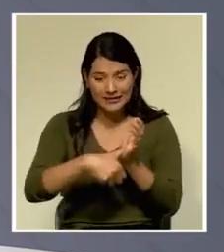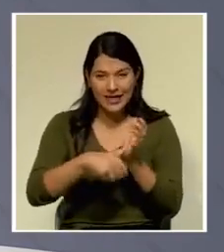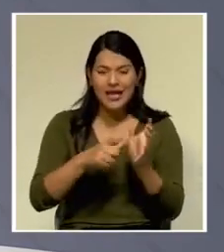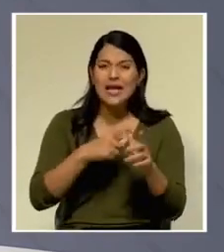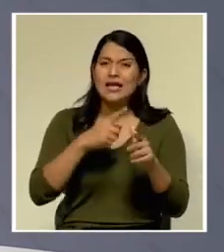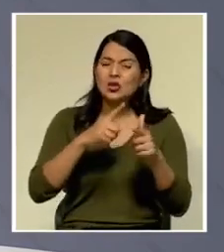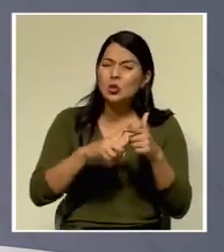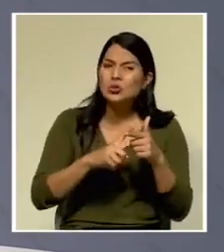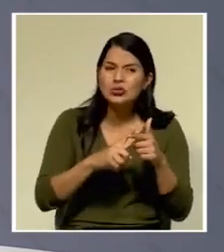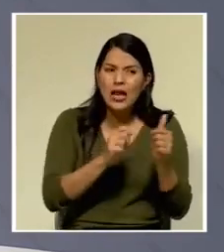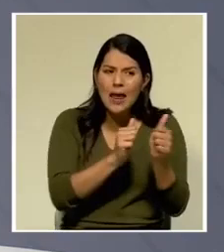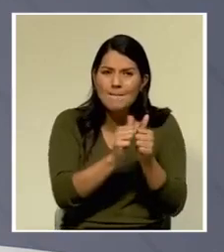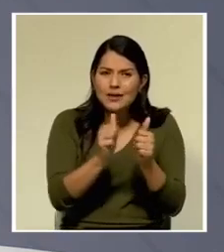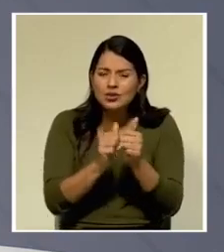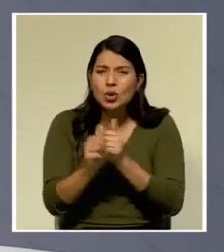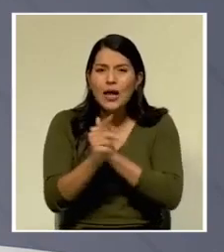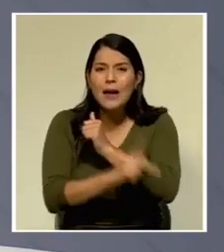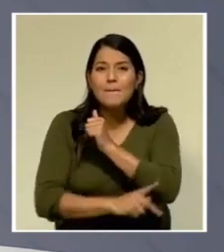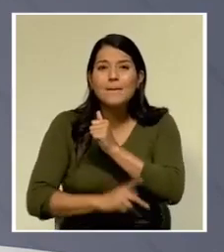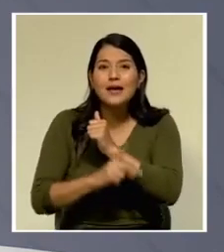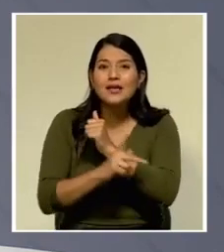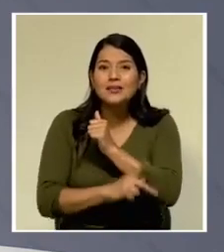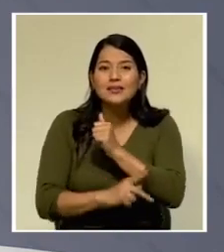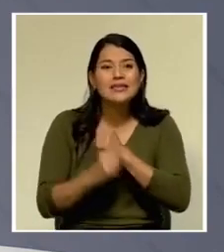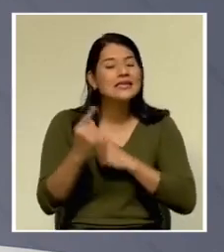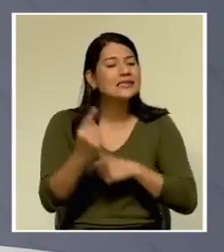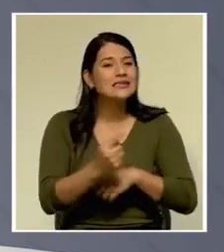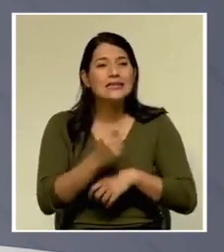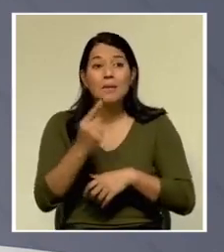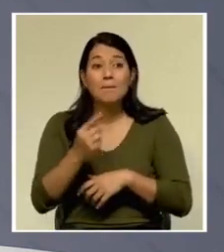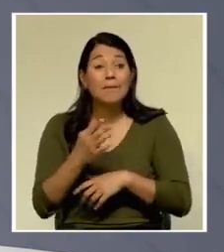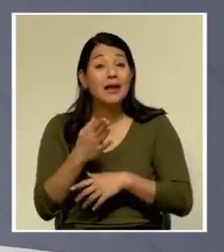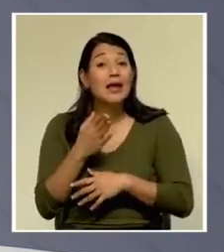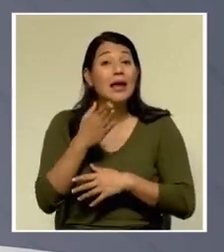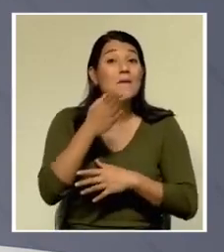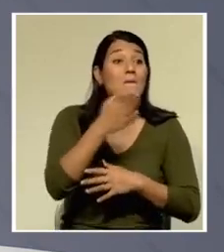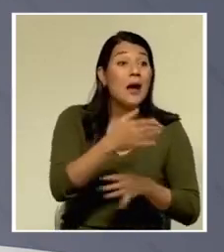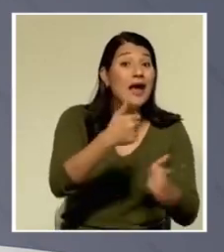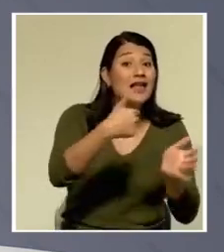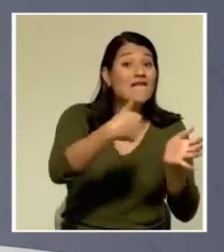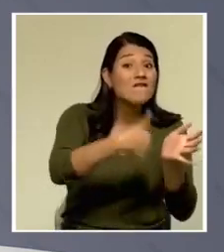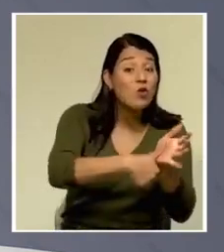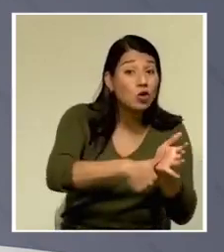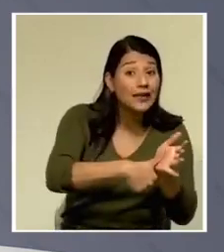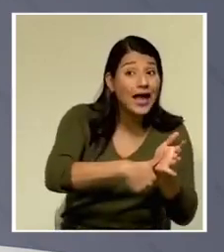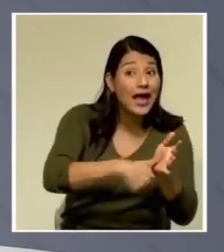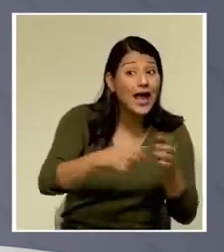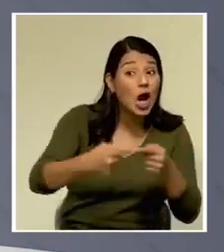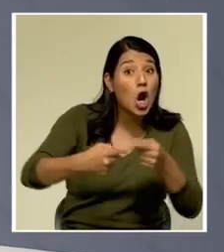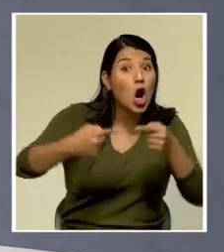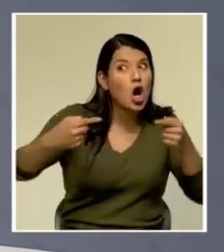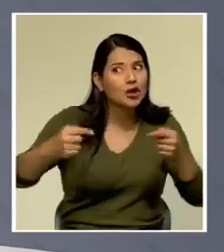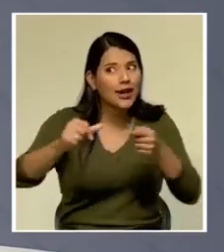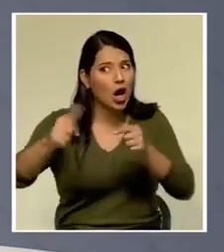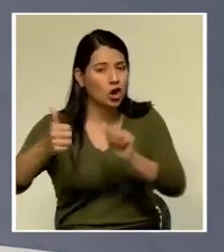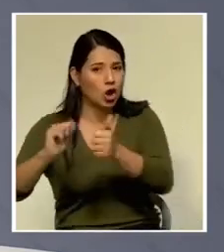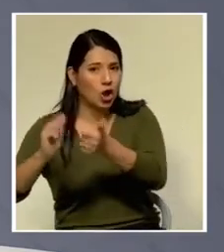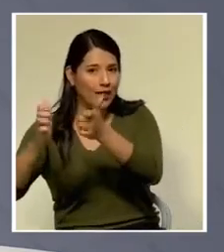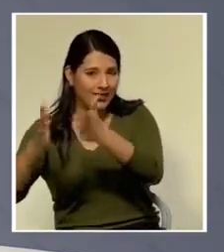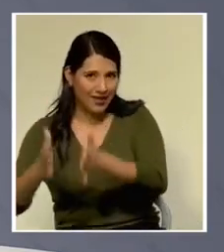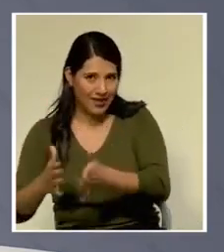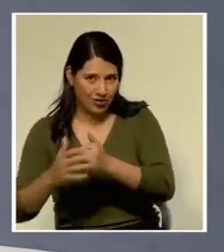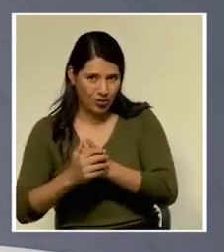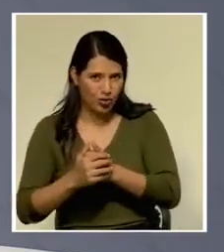mayoría de los casos a votar contra quien uno espera que no resulte electo, más que a favor